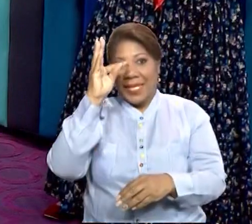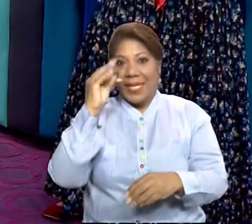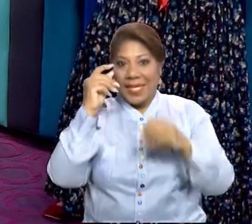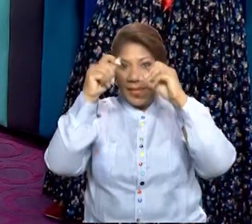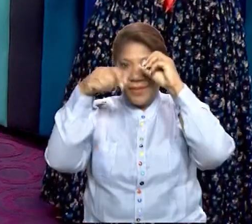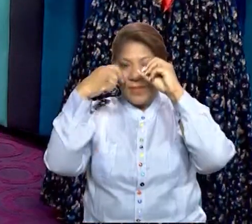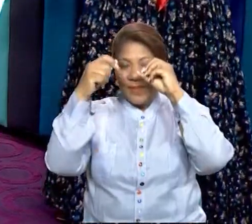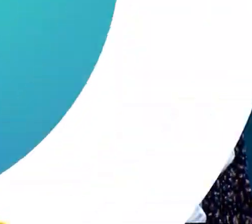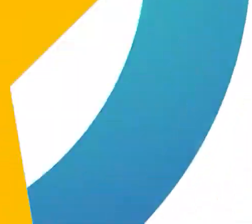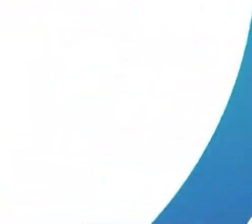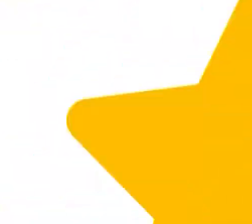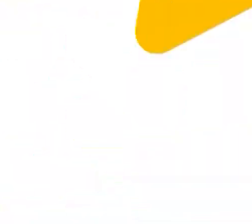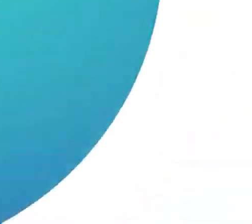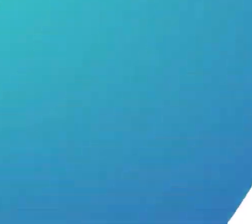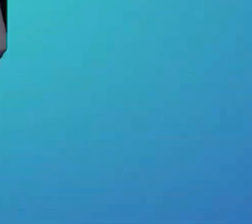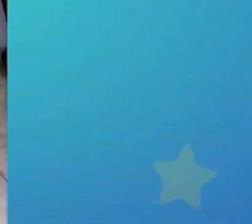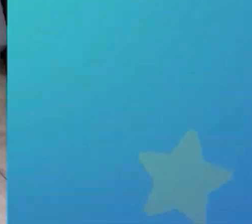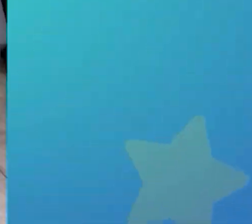hermoso video.